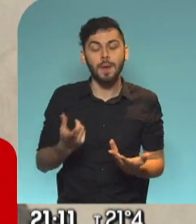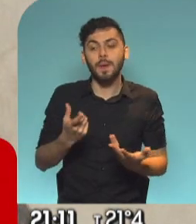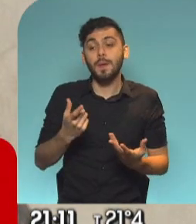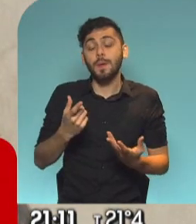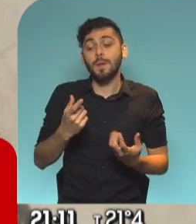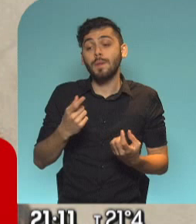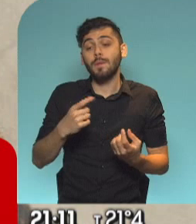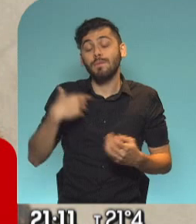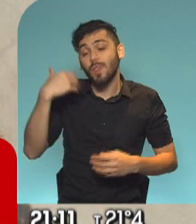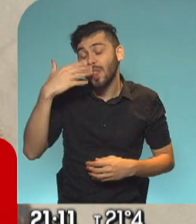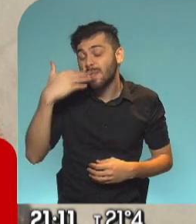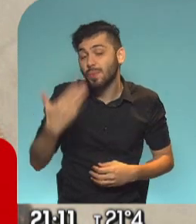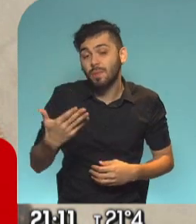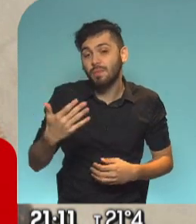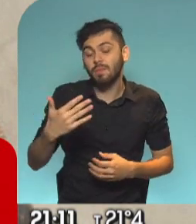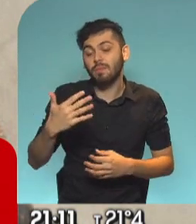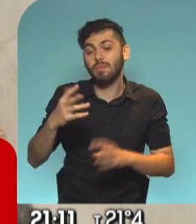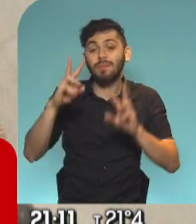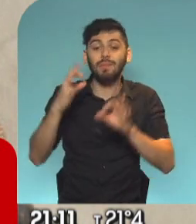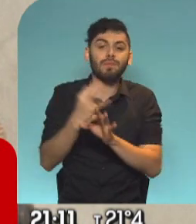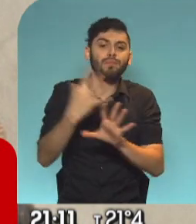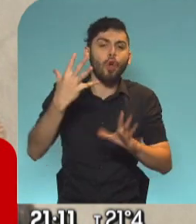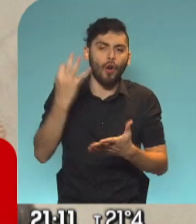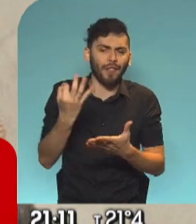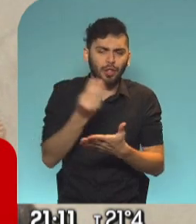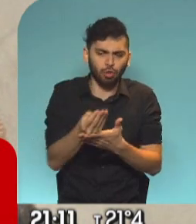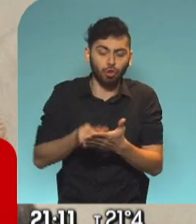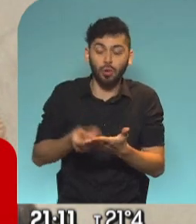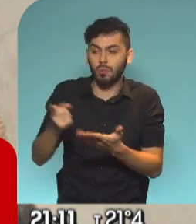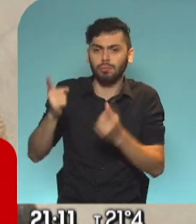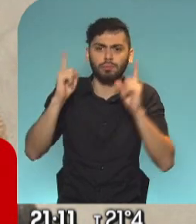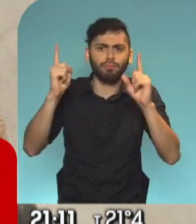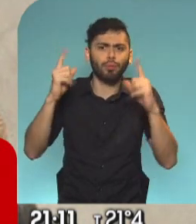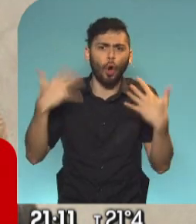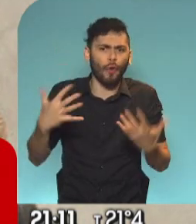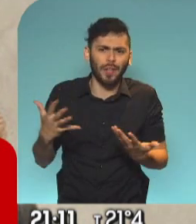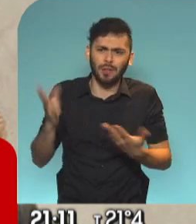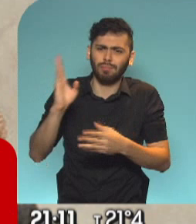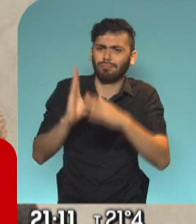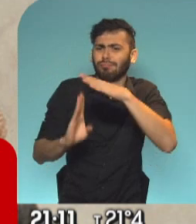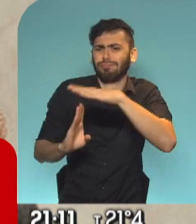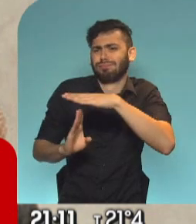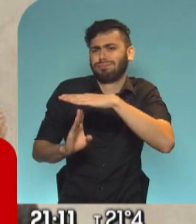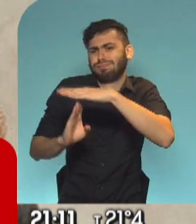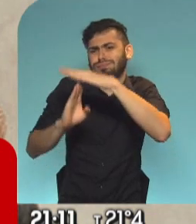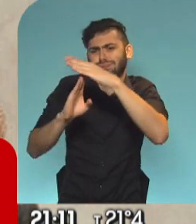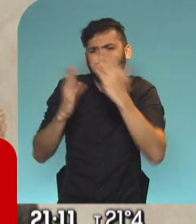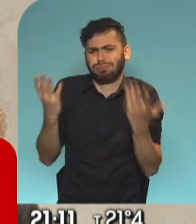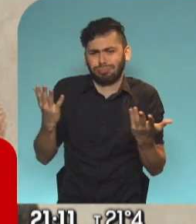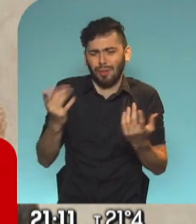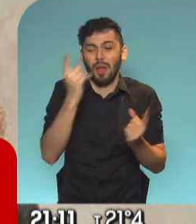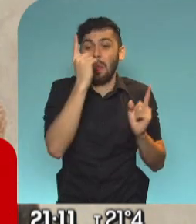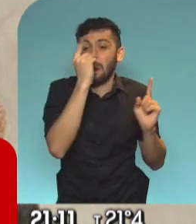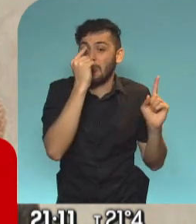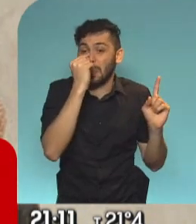Y después, dentro de la profesión, un gran maestro de maestros de toda la generación de mi